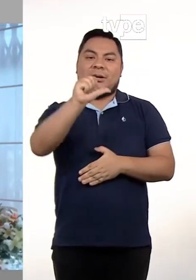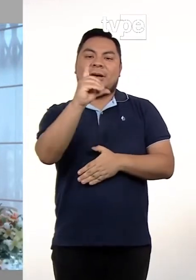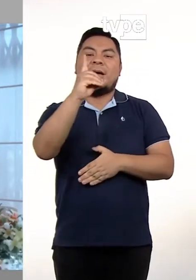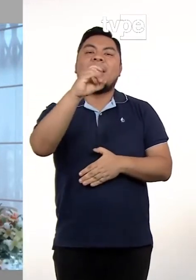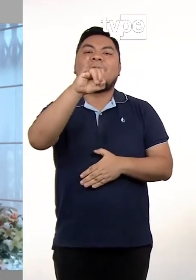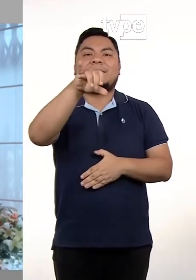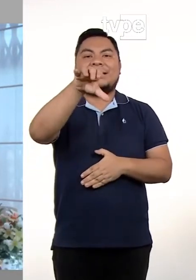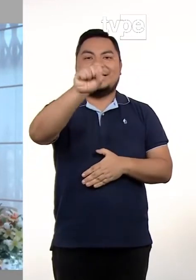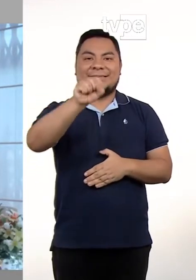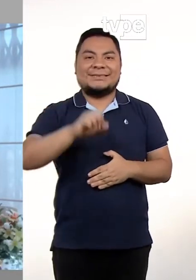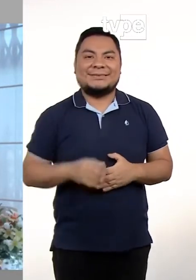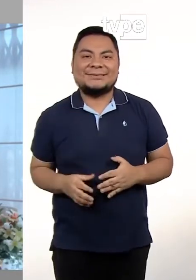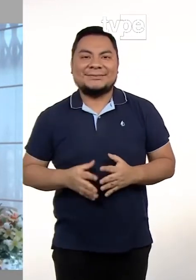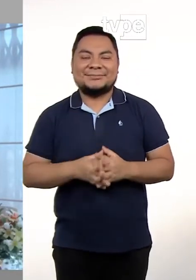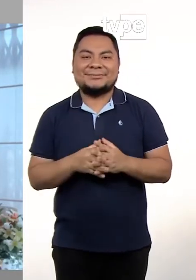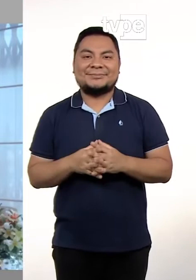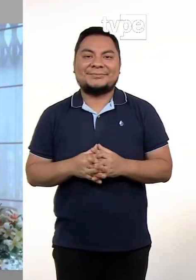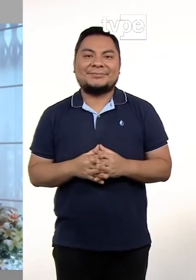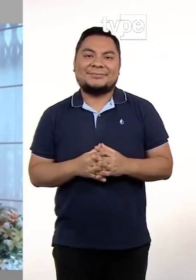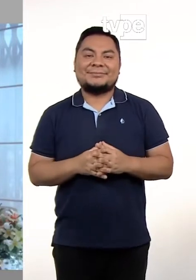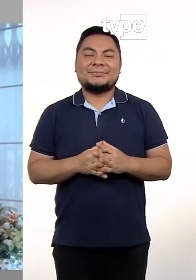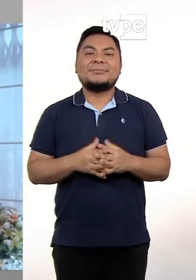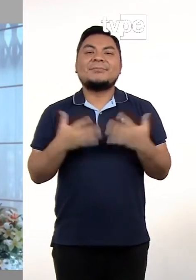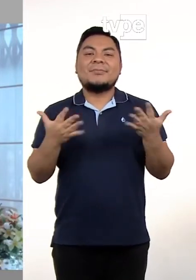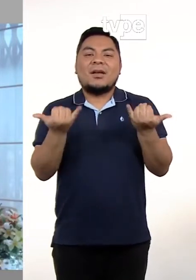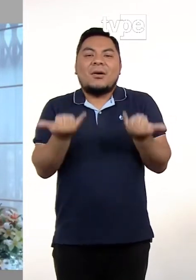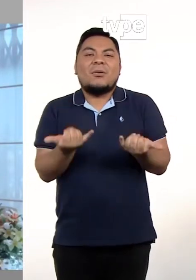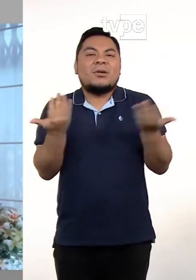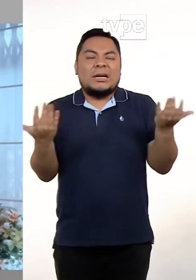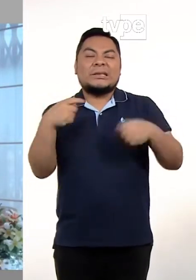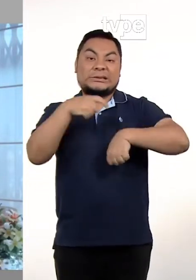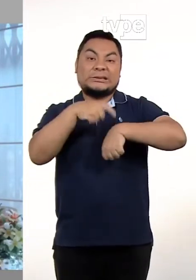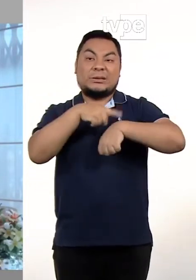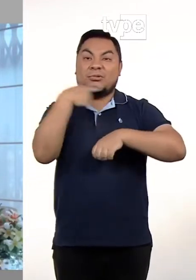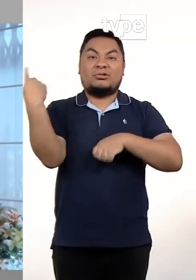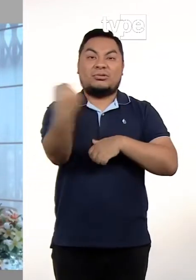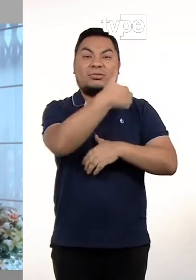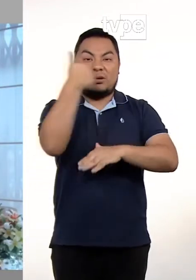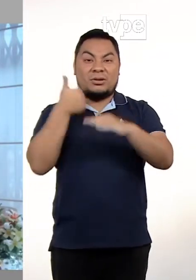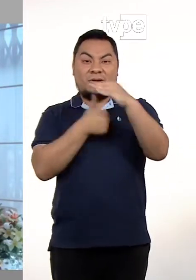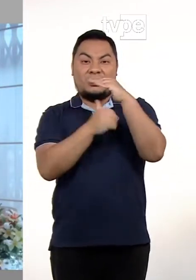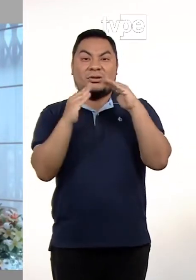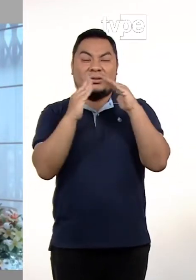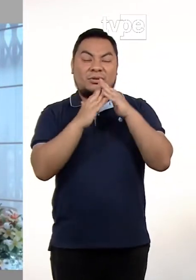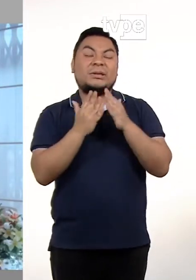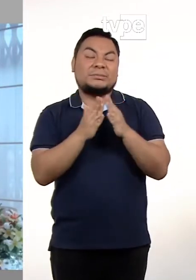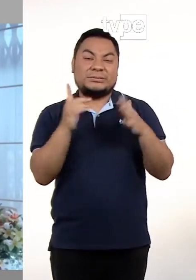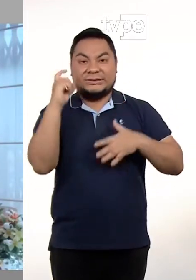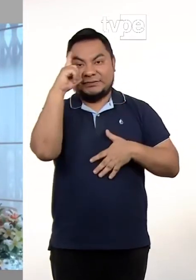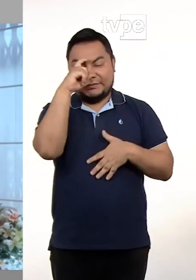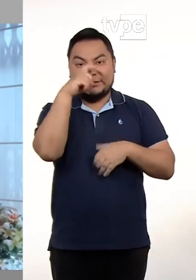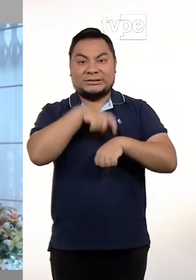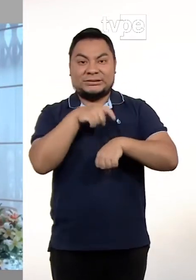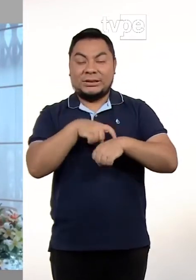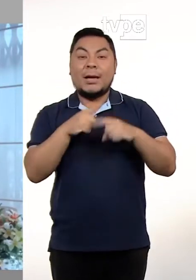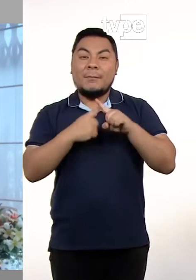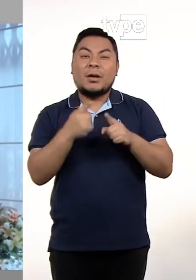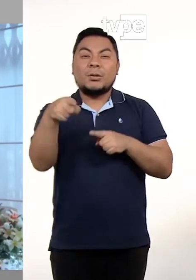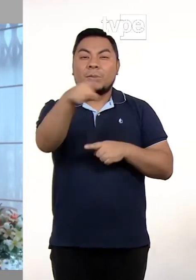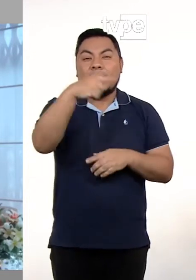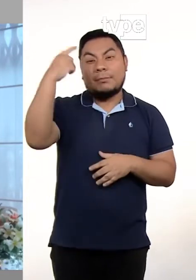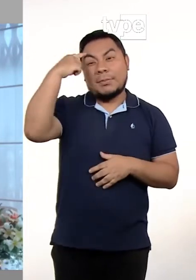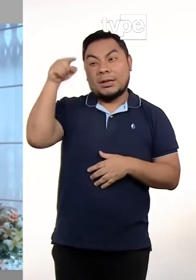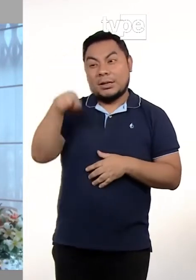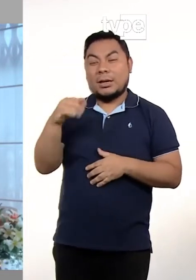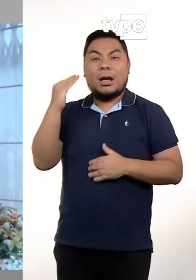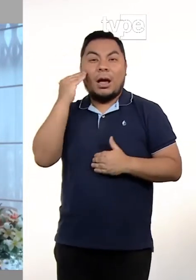de la Persona con Discapacidad, CONADIS. Estamos viviendo una época de aislamiento bastante complicada, pero hay que pensar mucho en los